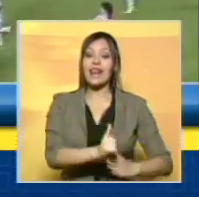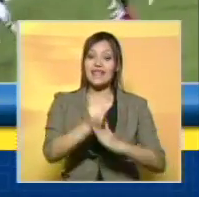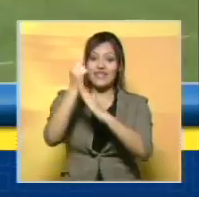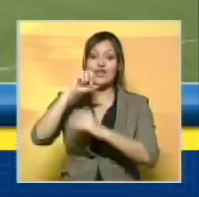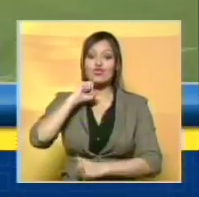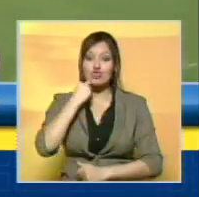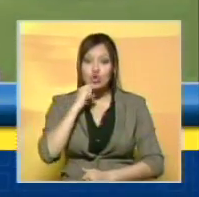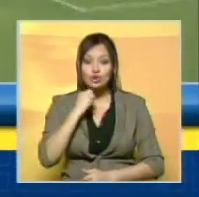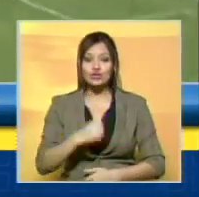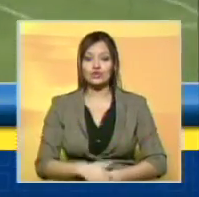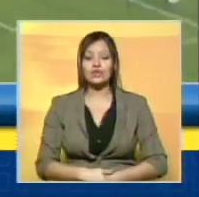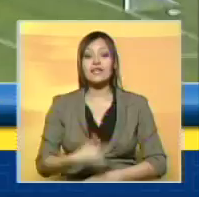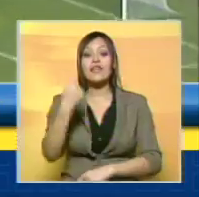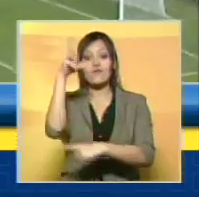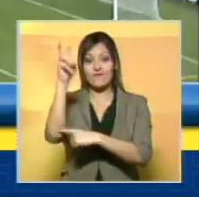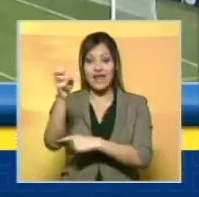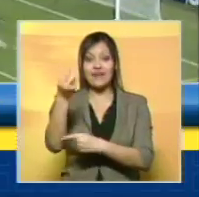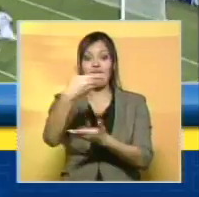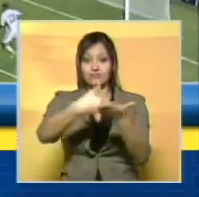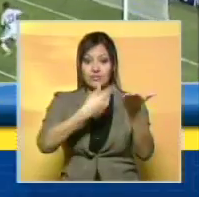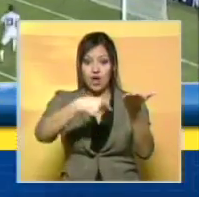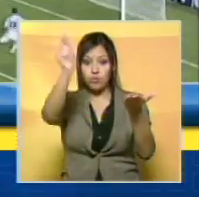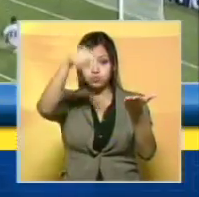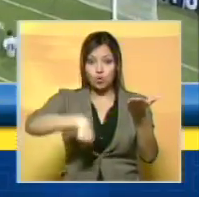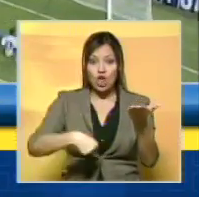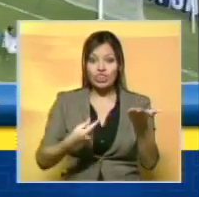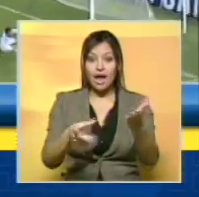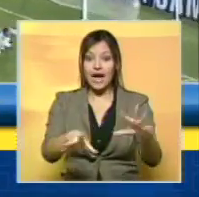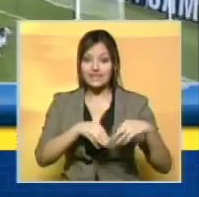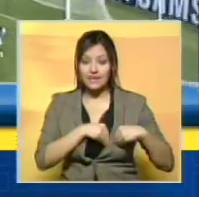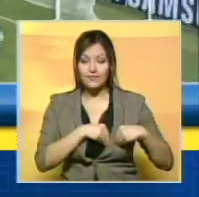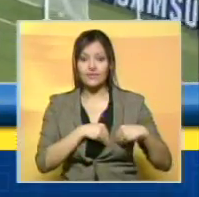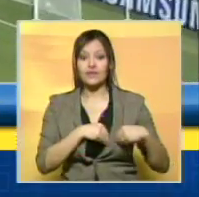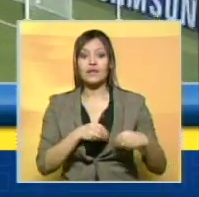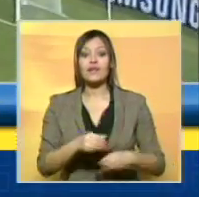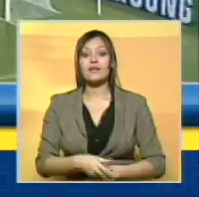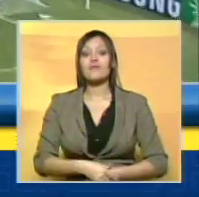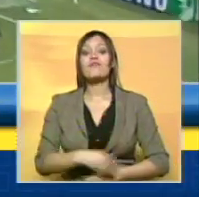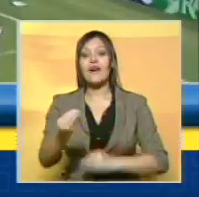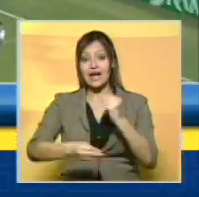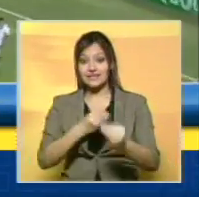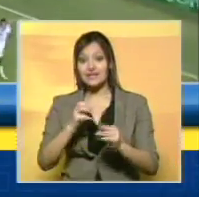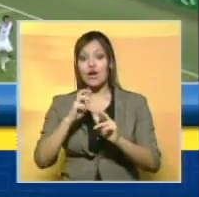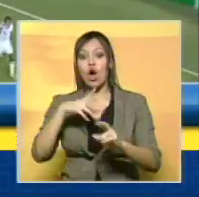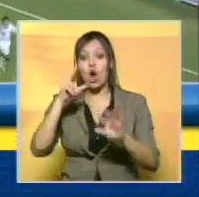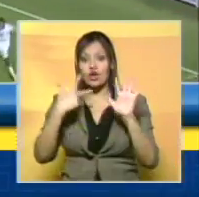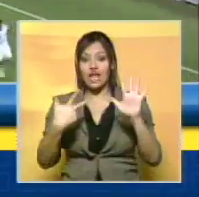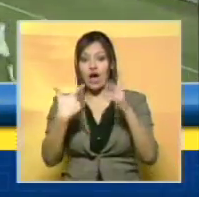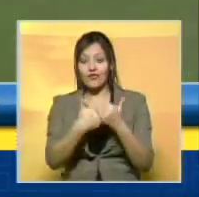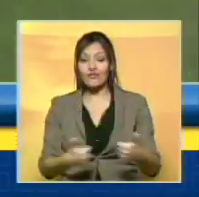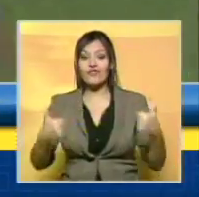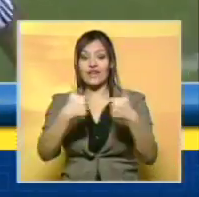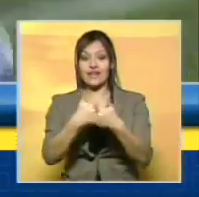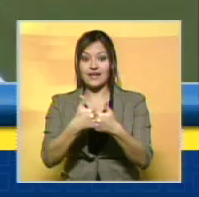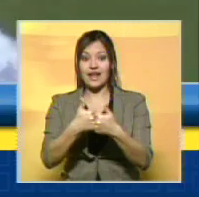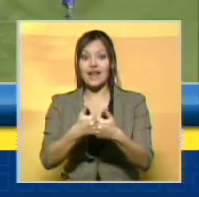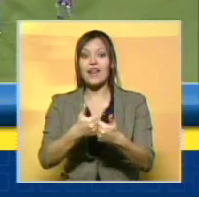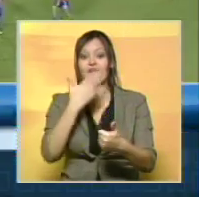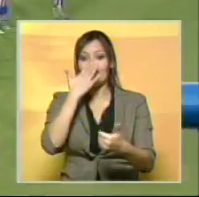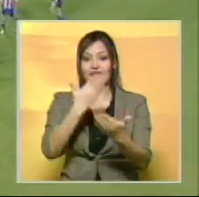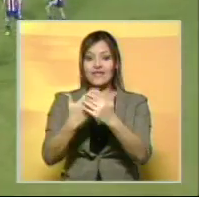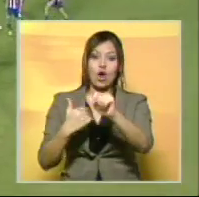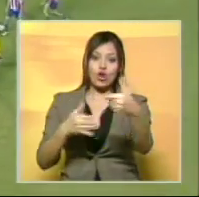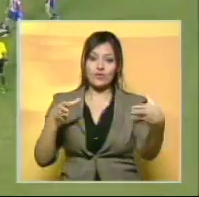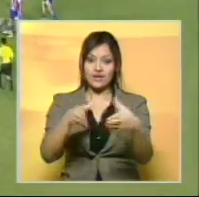Rusa. Se espera que este viernes firme el contrato y se una al equipo que, por cierto, disputará los octavos de final de la Liga de Campeones ante el Borussia